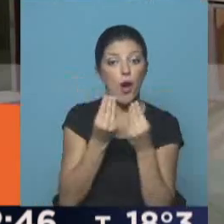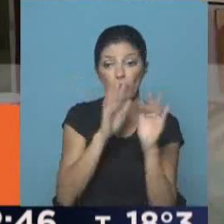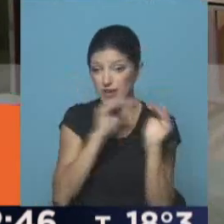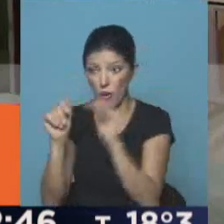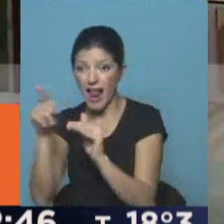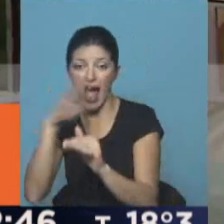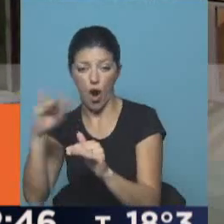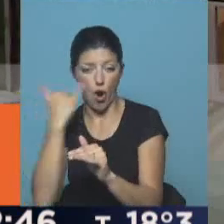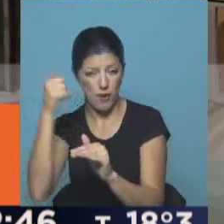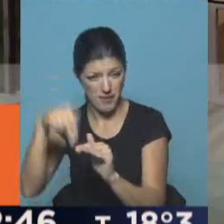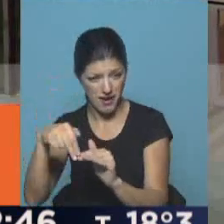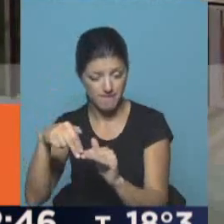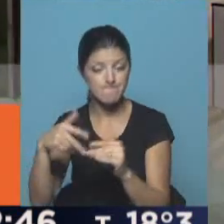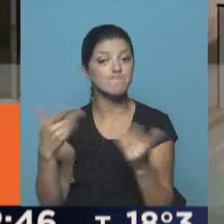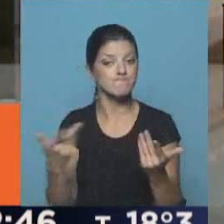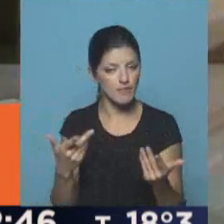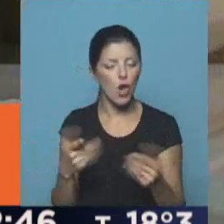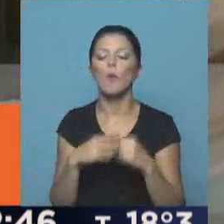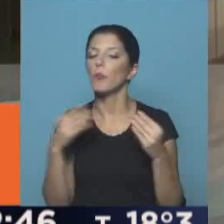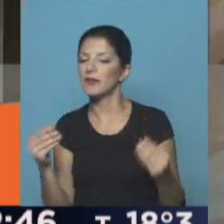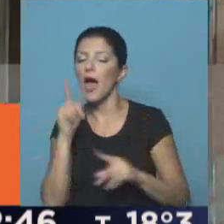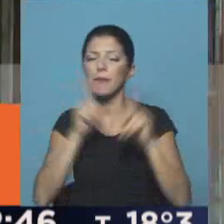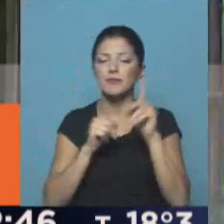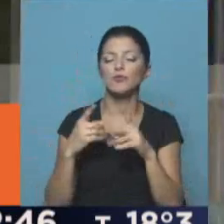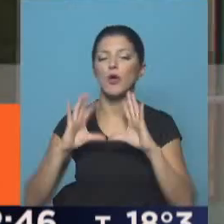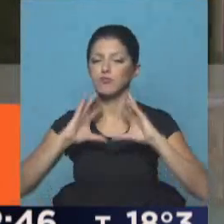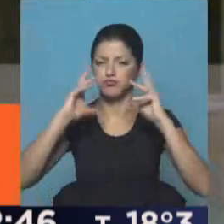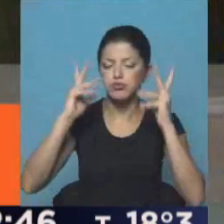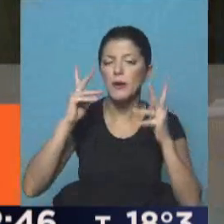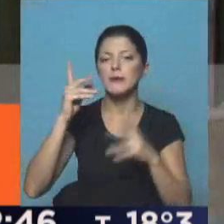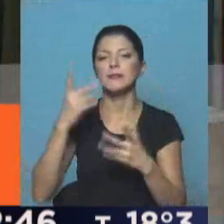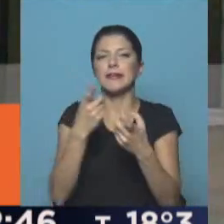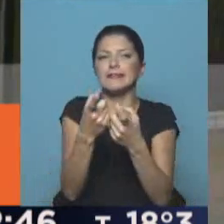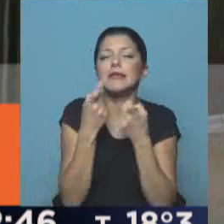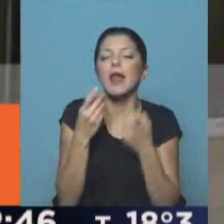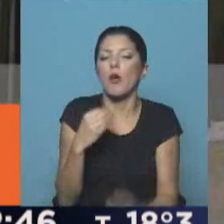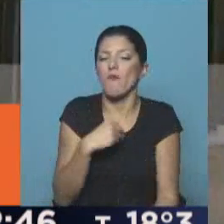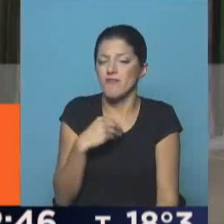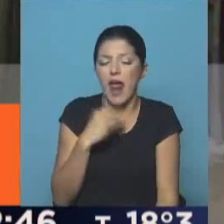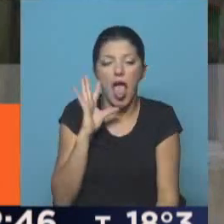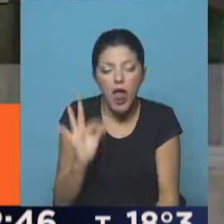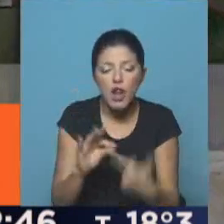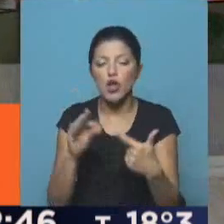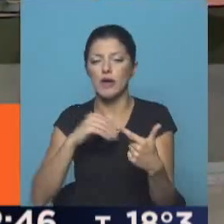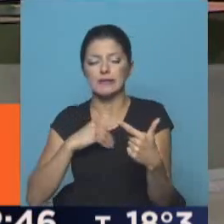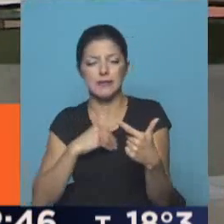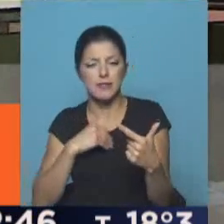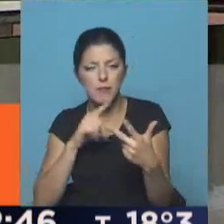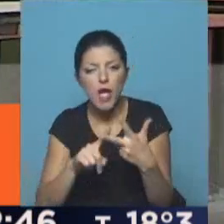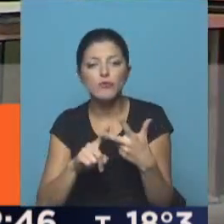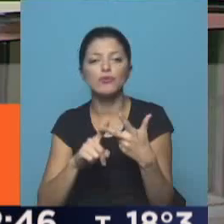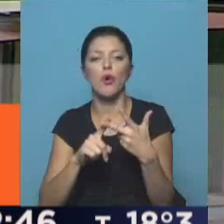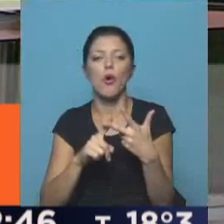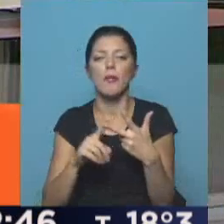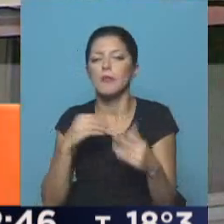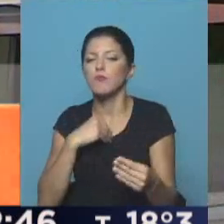Porque las energías de indignación, la necesidad de creencia, la vuelta de los sentimientos y de determinado espíritu de